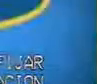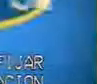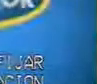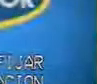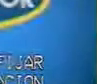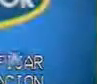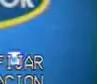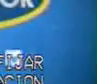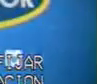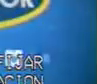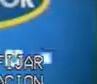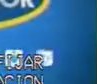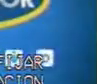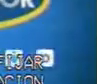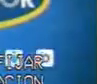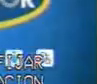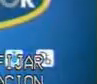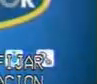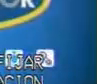El Observador.